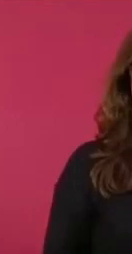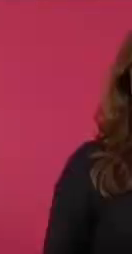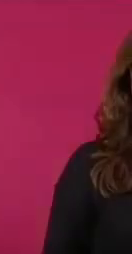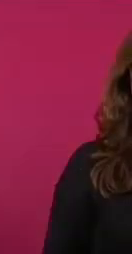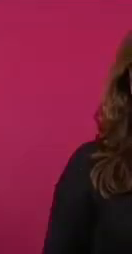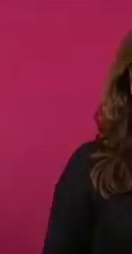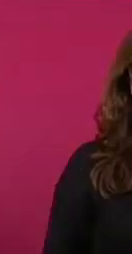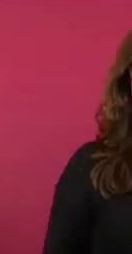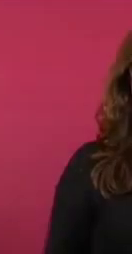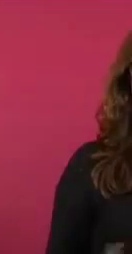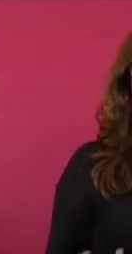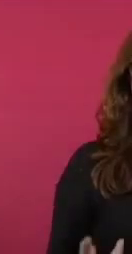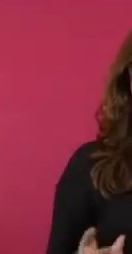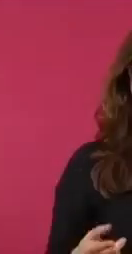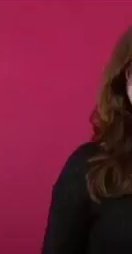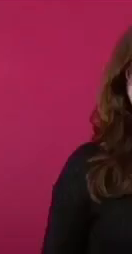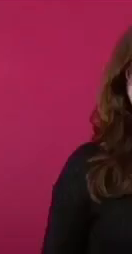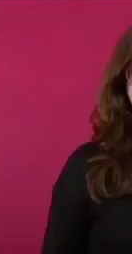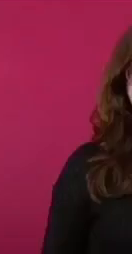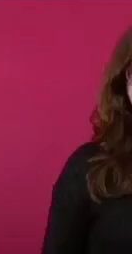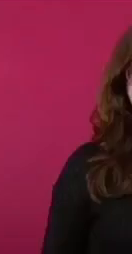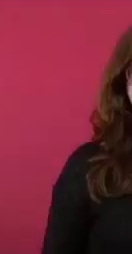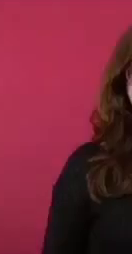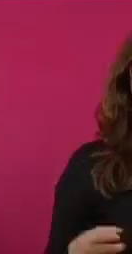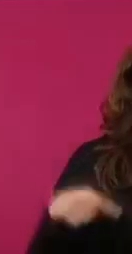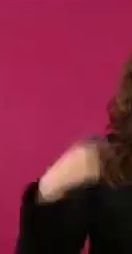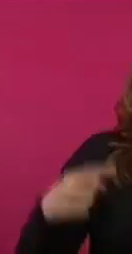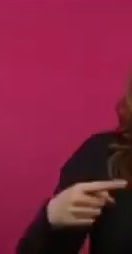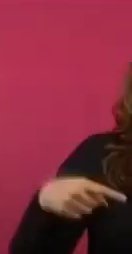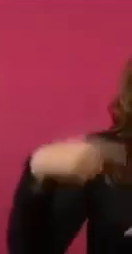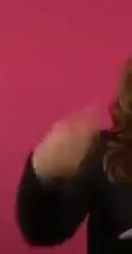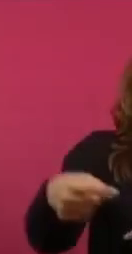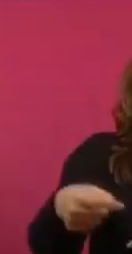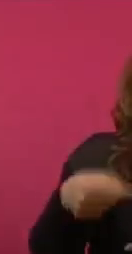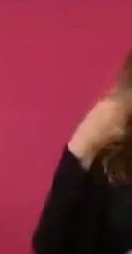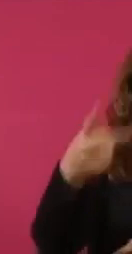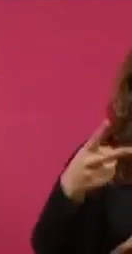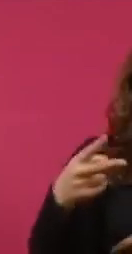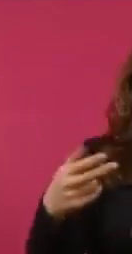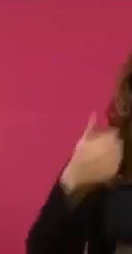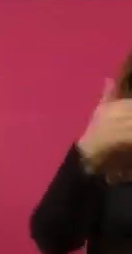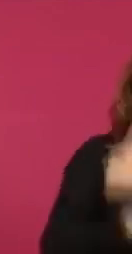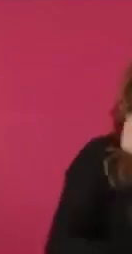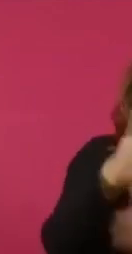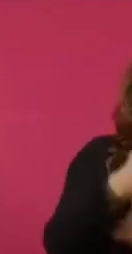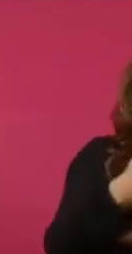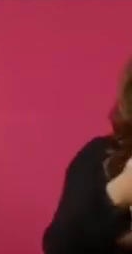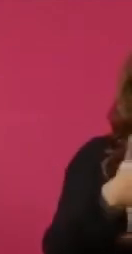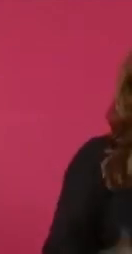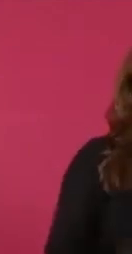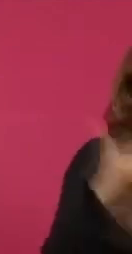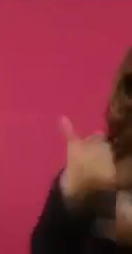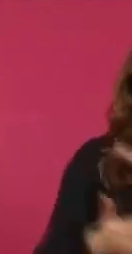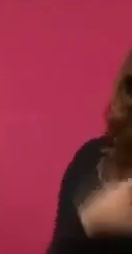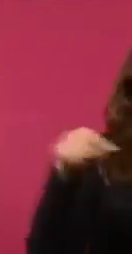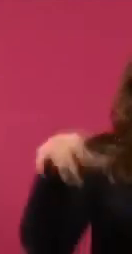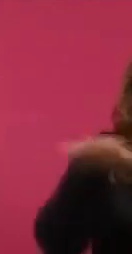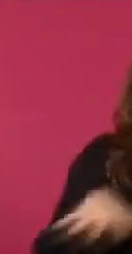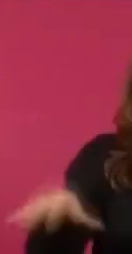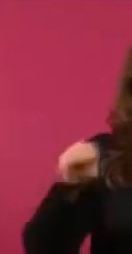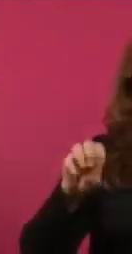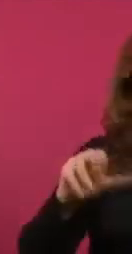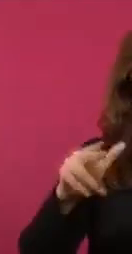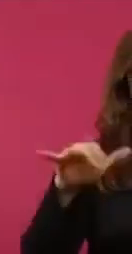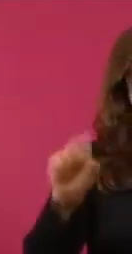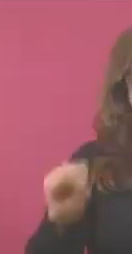De nuestros impuestos. Pero también se refirió a otra cosa, dijo, va a bajar la inflación. Oiga, y le preguntó también la misma reportera, ¿y cómo, cuándo, no? Bueno, ya será el